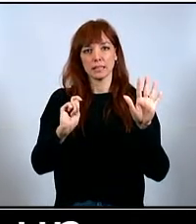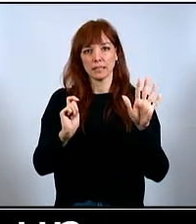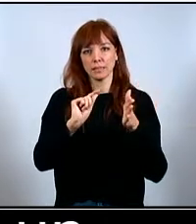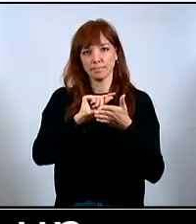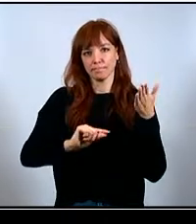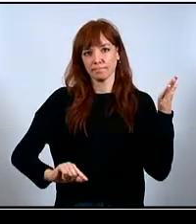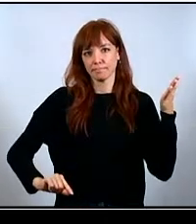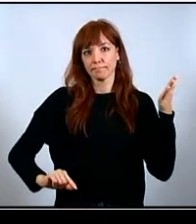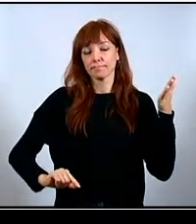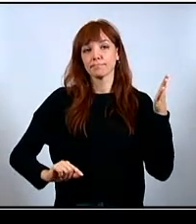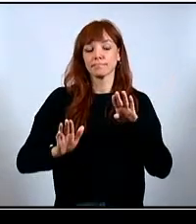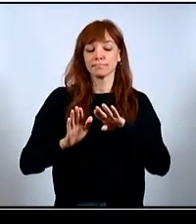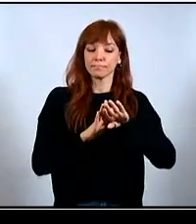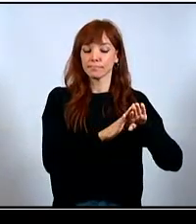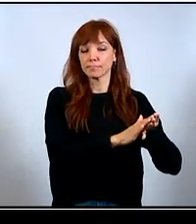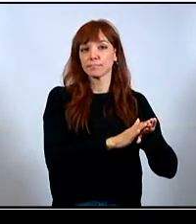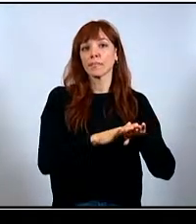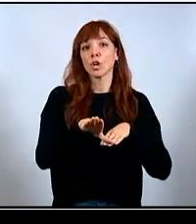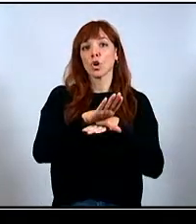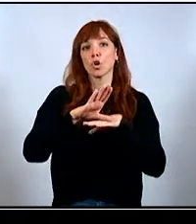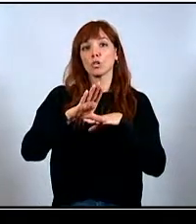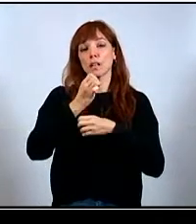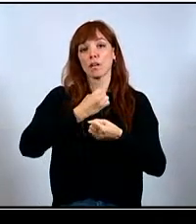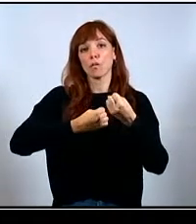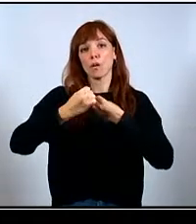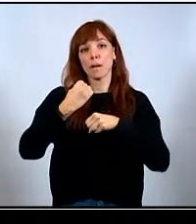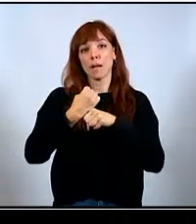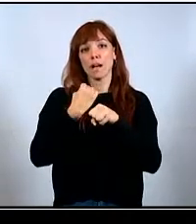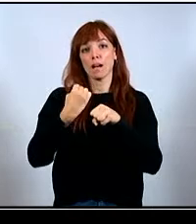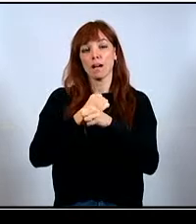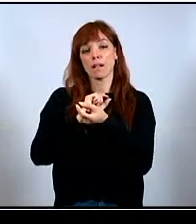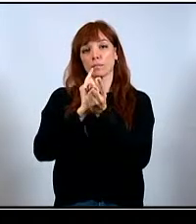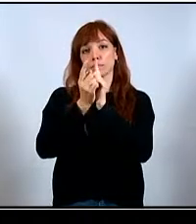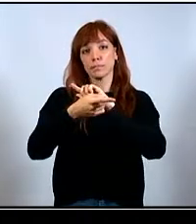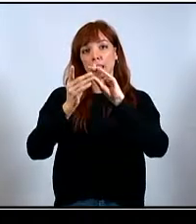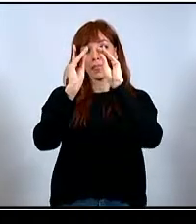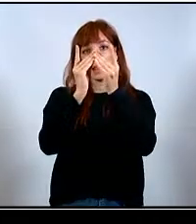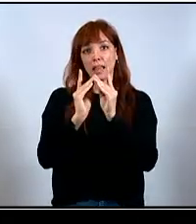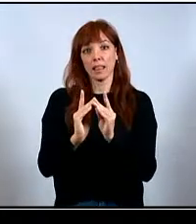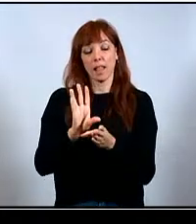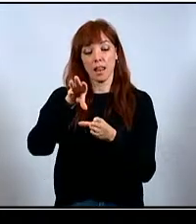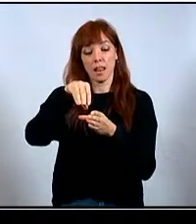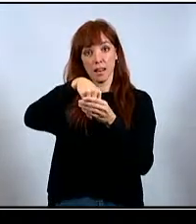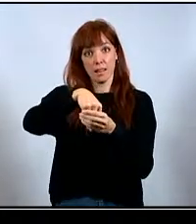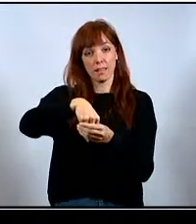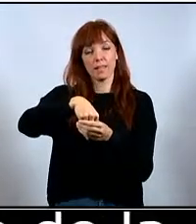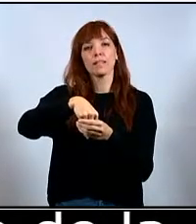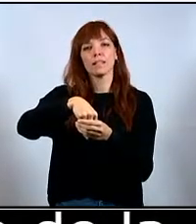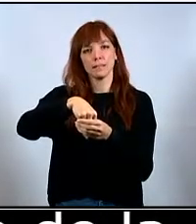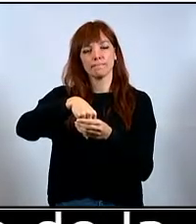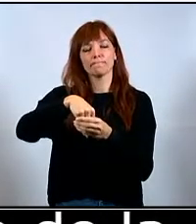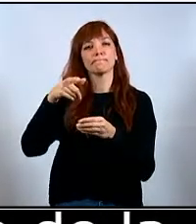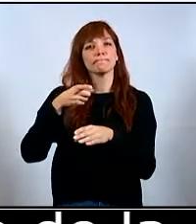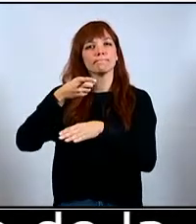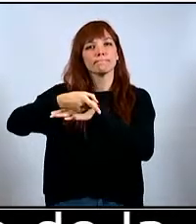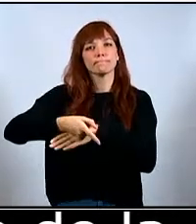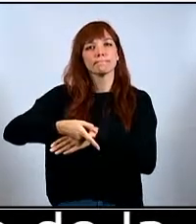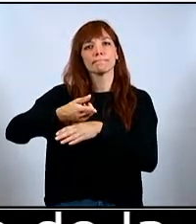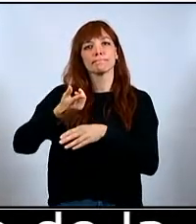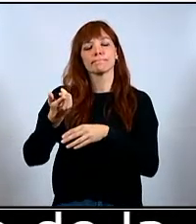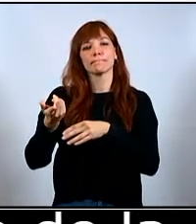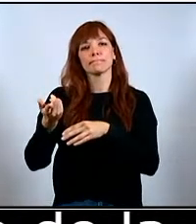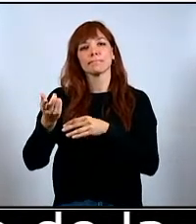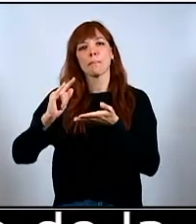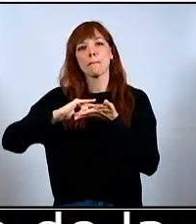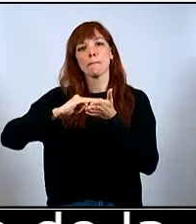la Consejería de Economía, Empleo, Transformación Digital, en el ámbito de esta consejería, hemos declarado como estratégico el